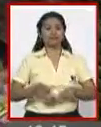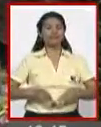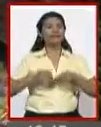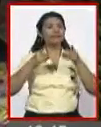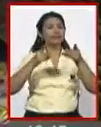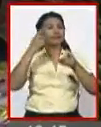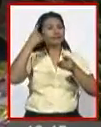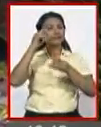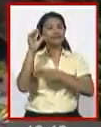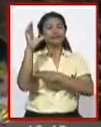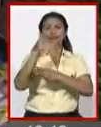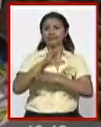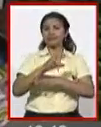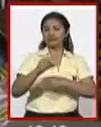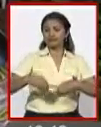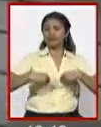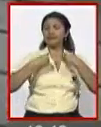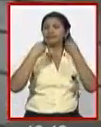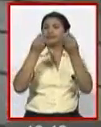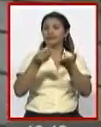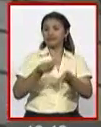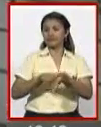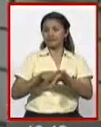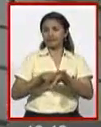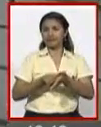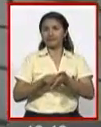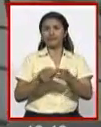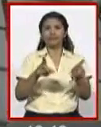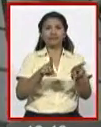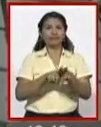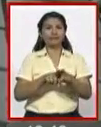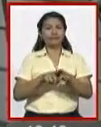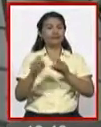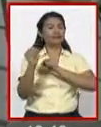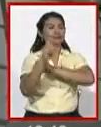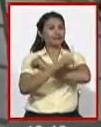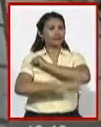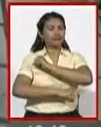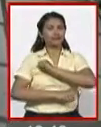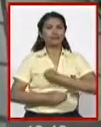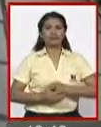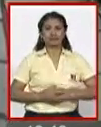denunciar para que se obligue a la devolución del dinero y además se sancione a la tienda.